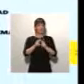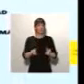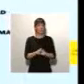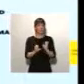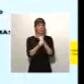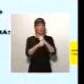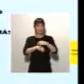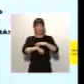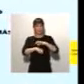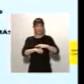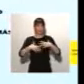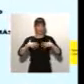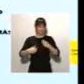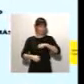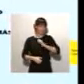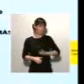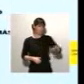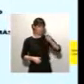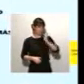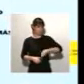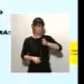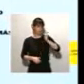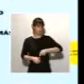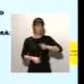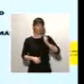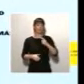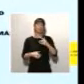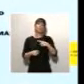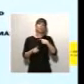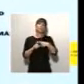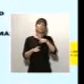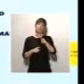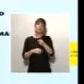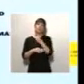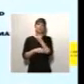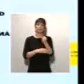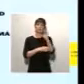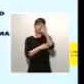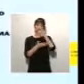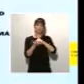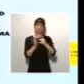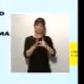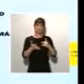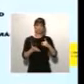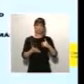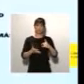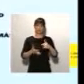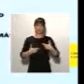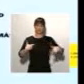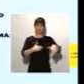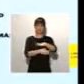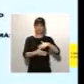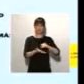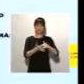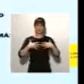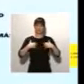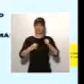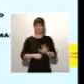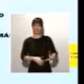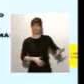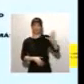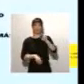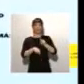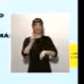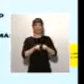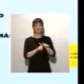España, ofrece apoyo científico-técnico al Sistema Nacional de Salud en todas aquellas situaciones en las